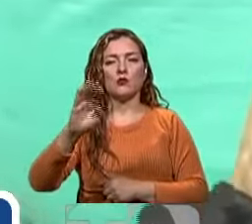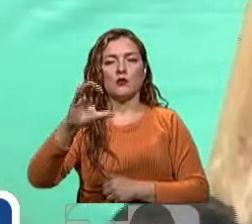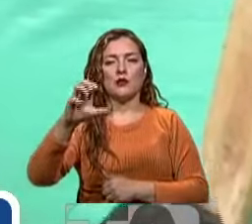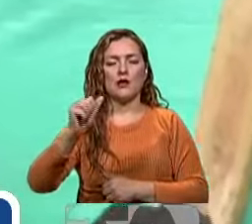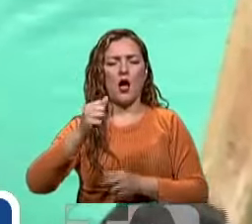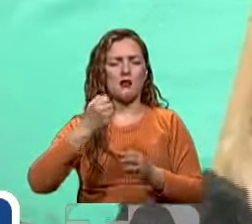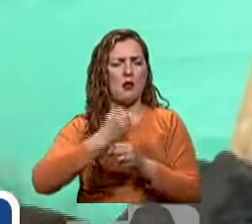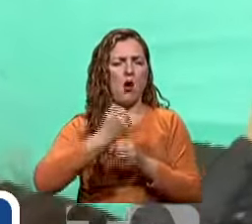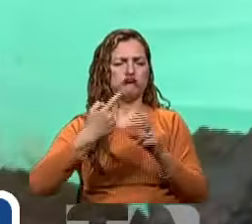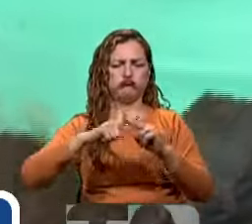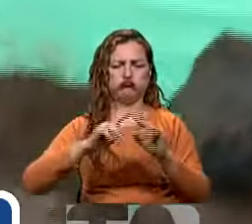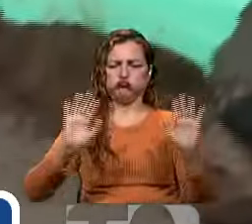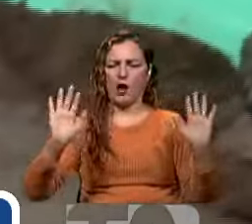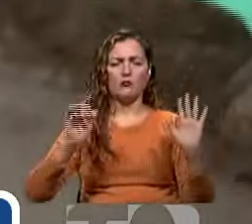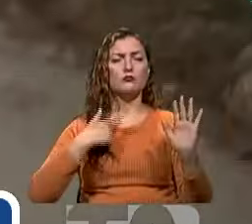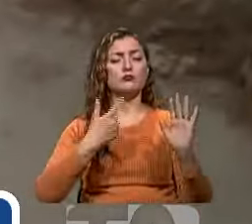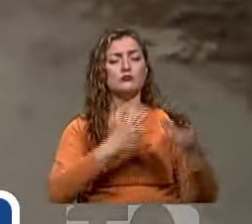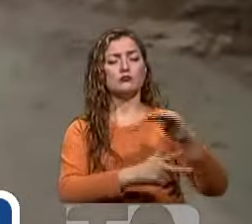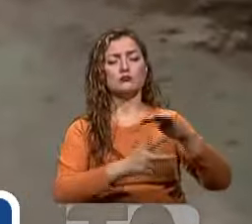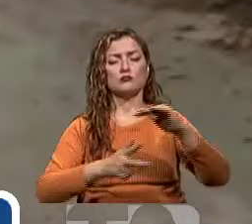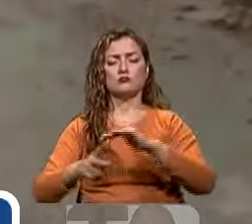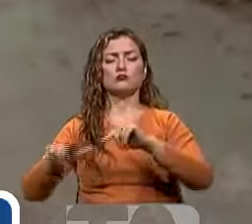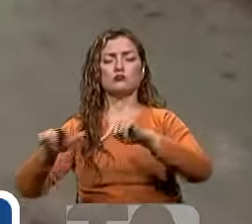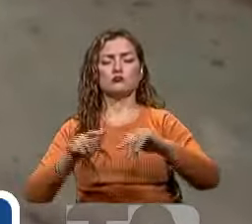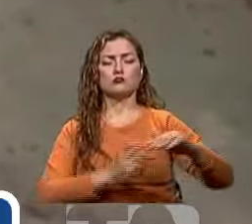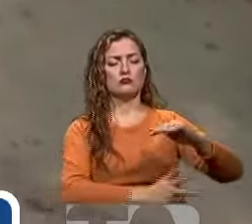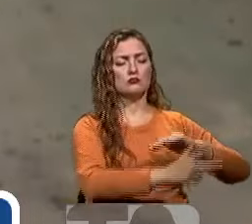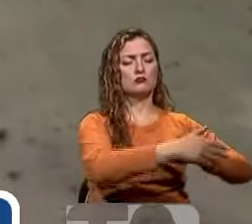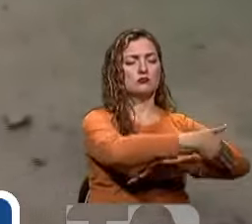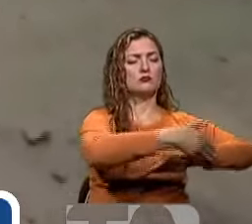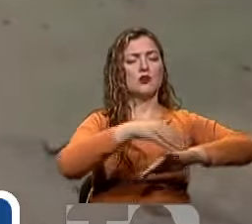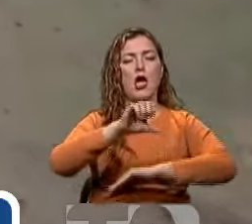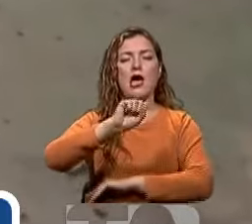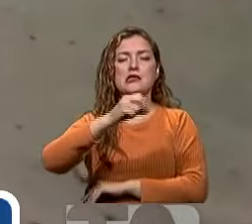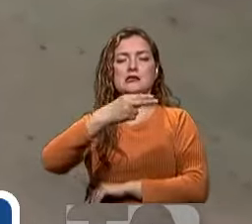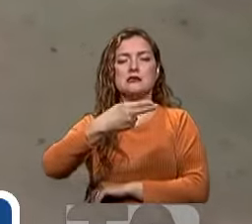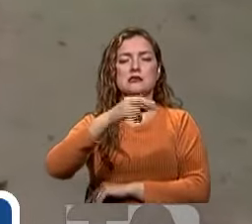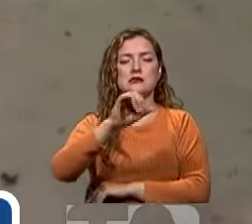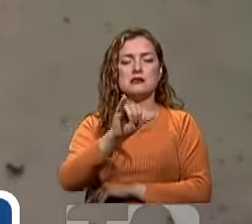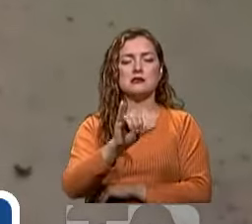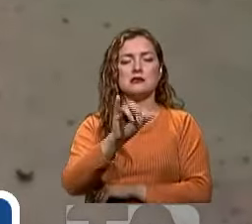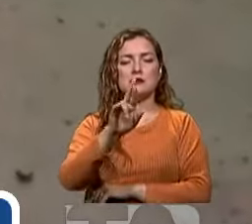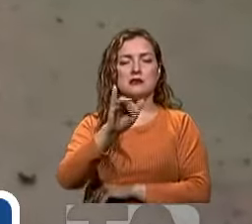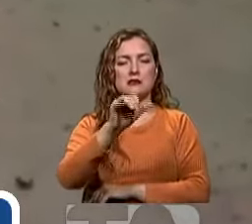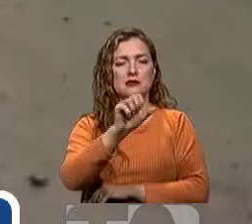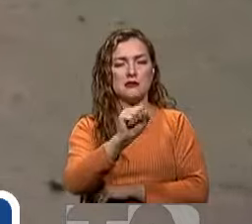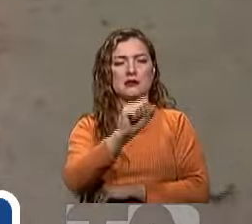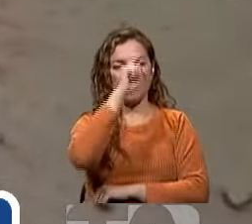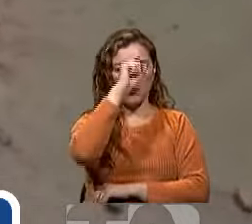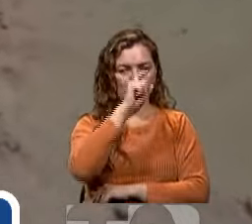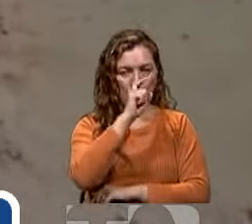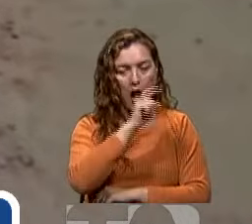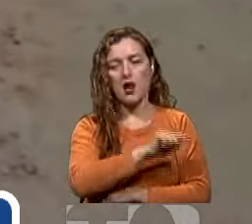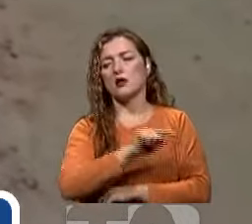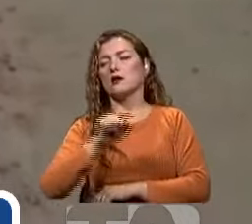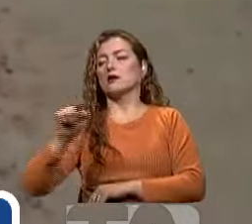nuestros trabajos también en 2 parqueaderos que están sobre la avenida de los Chiris, uno en la intersección con la avenida Portugal y el